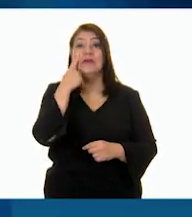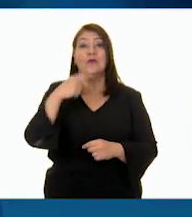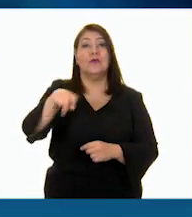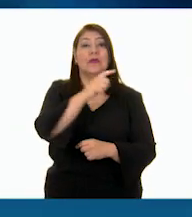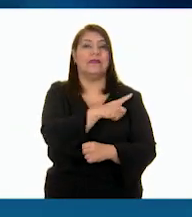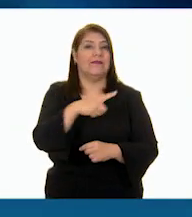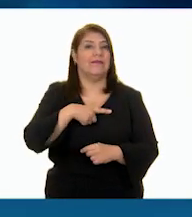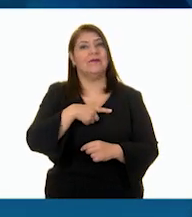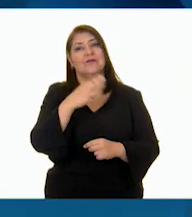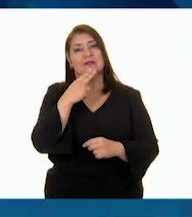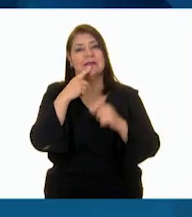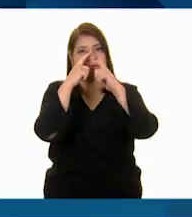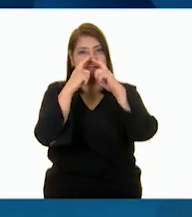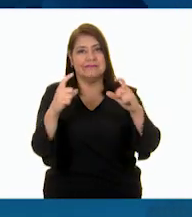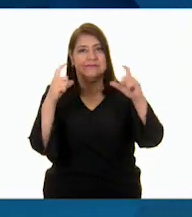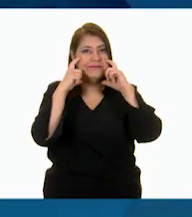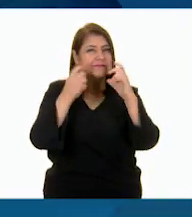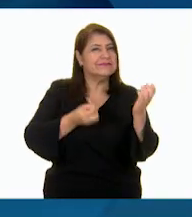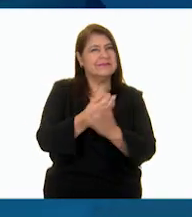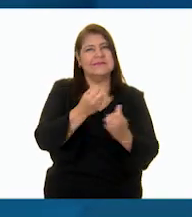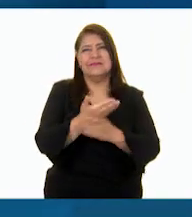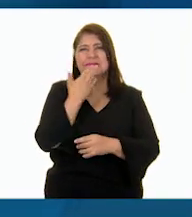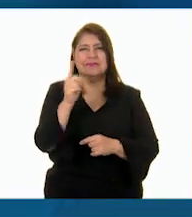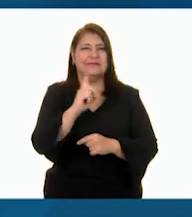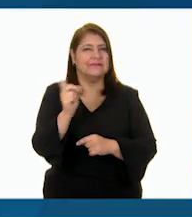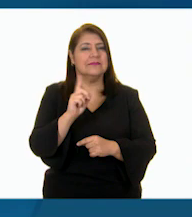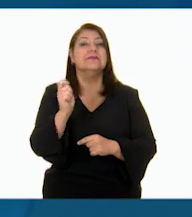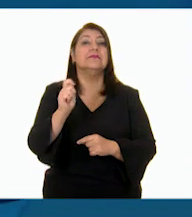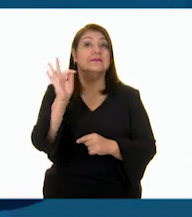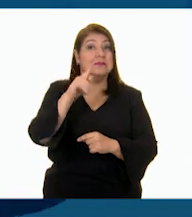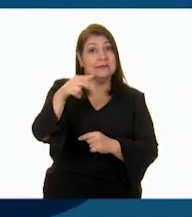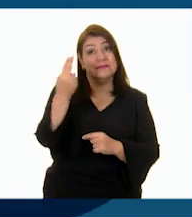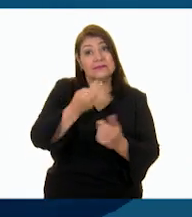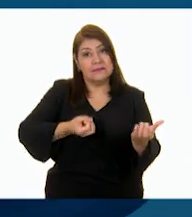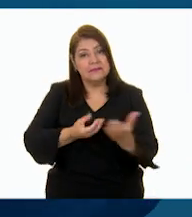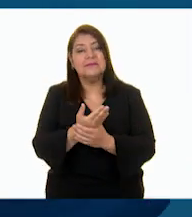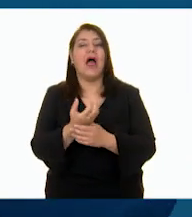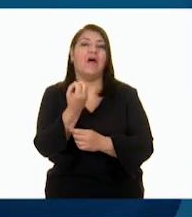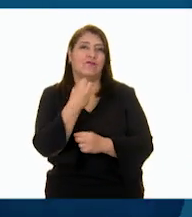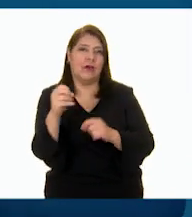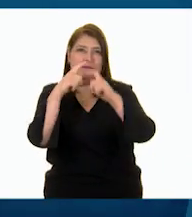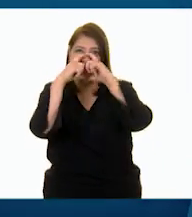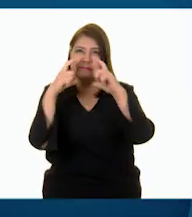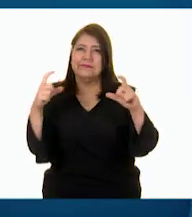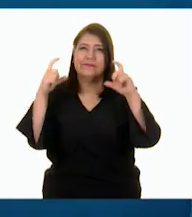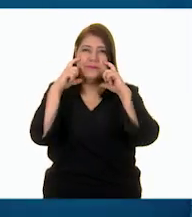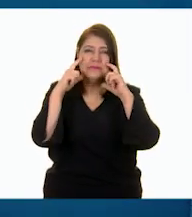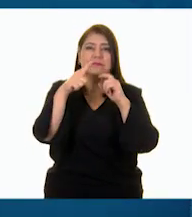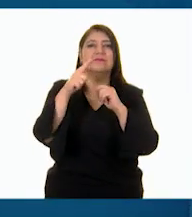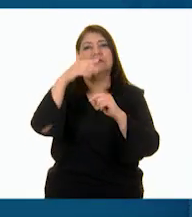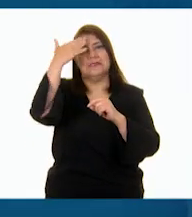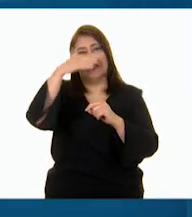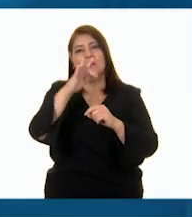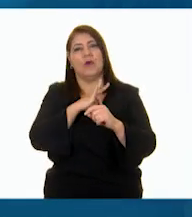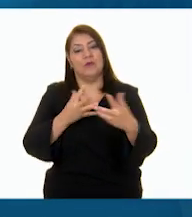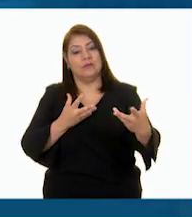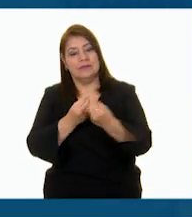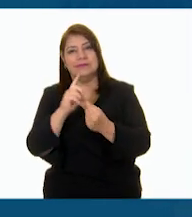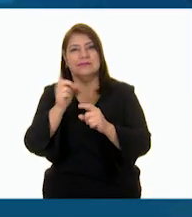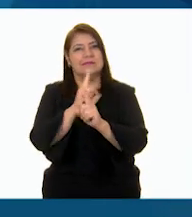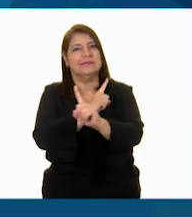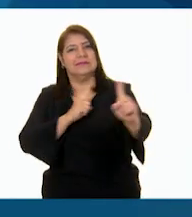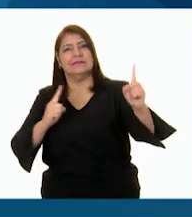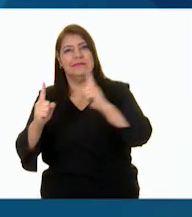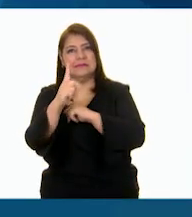Utiliza cubrebocas, no salgas de casa. Si tienes que hacerlo, recuerda que es obligatorio utilizarlo. Mantén una distancia mínima de